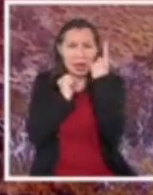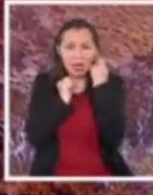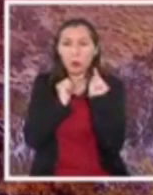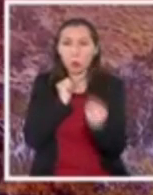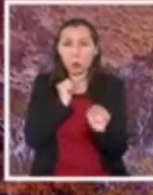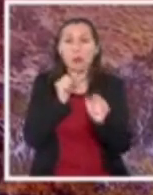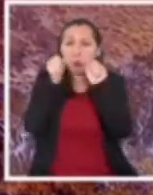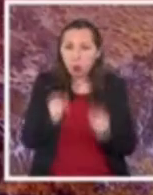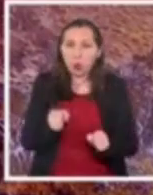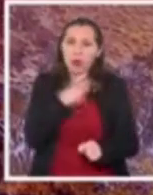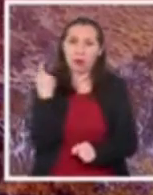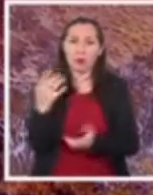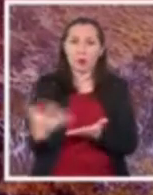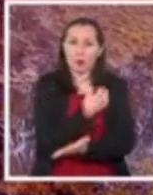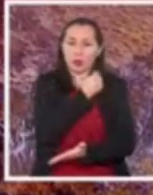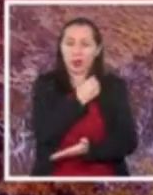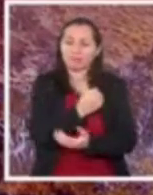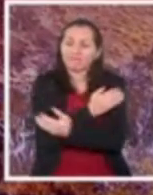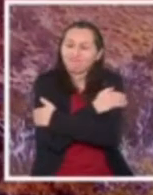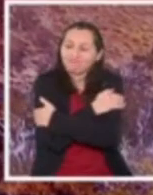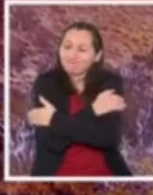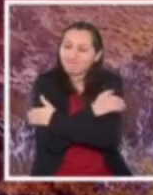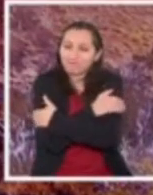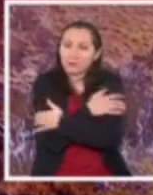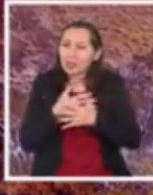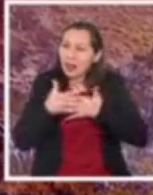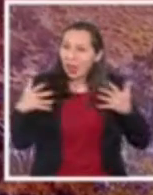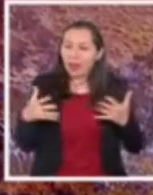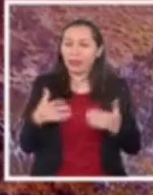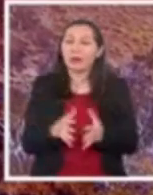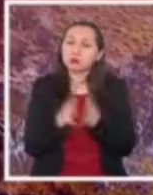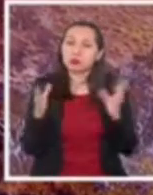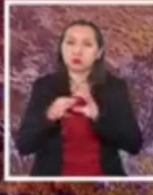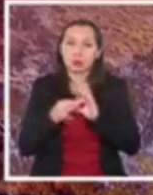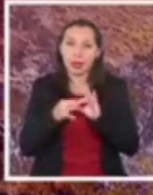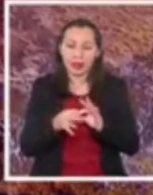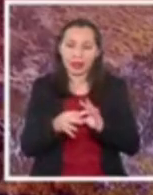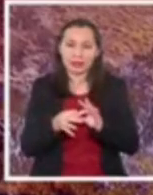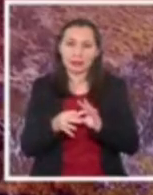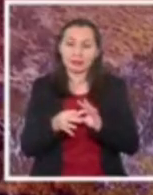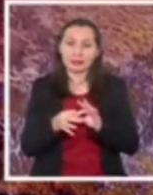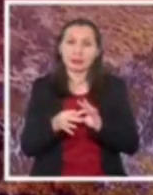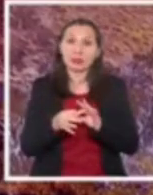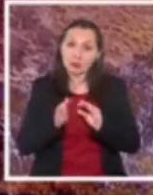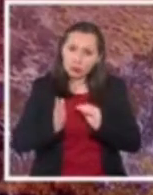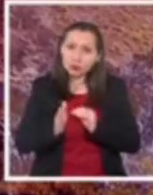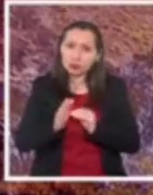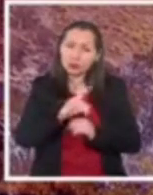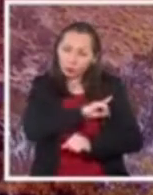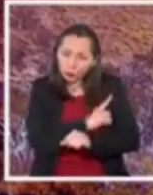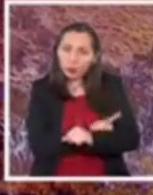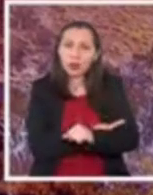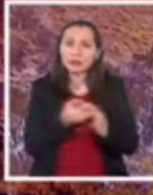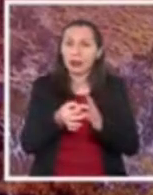lo podemos lograr un abrazo muy grande muchísimas gracias y gracias por seguir fortaleciendo